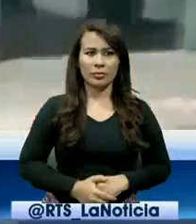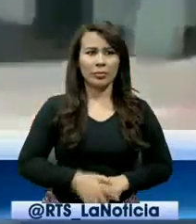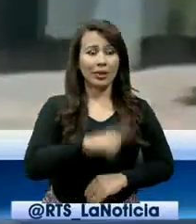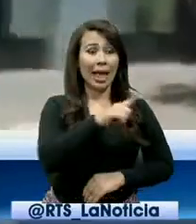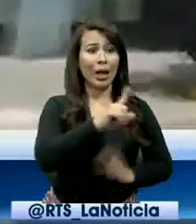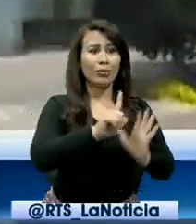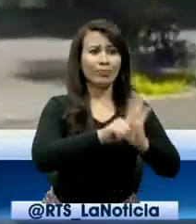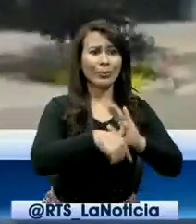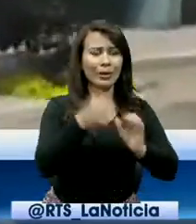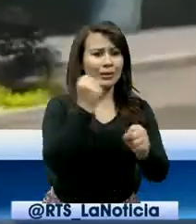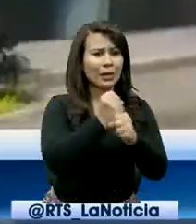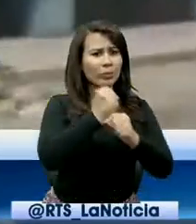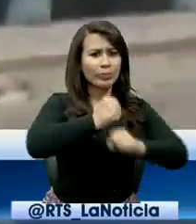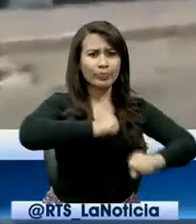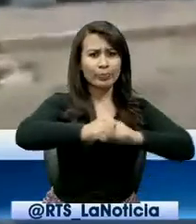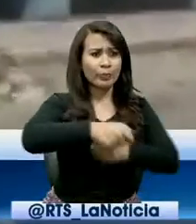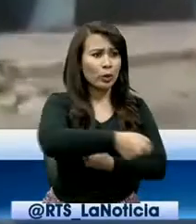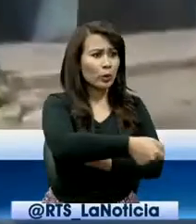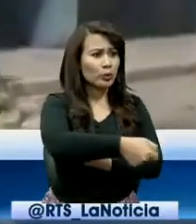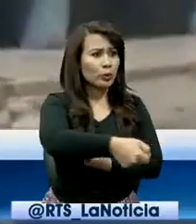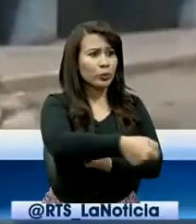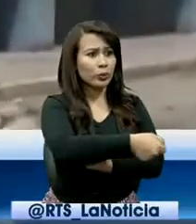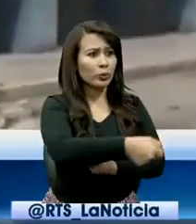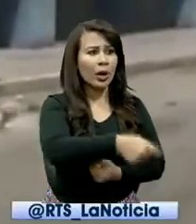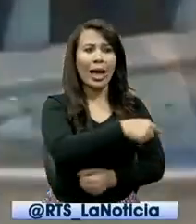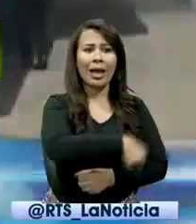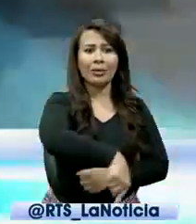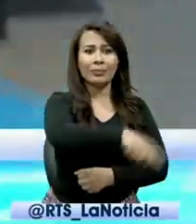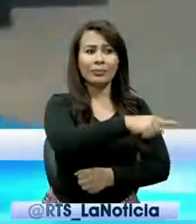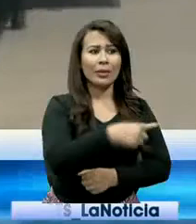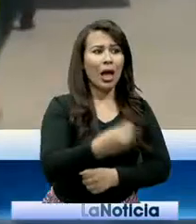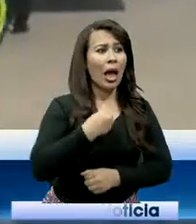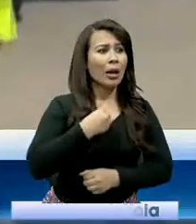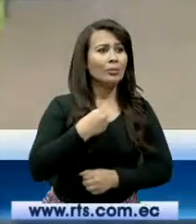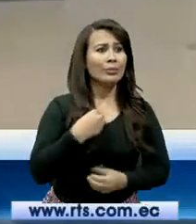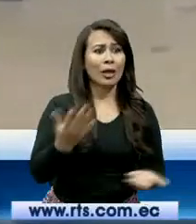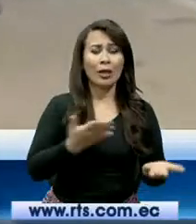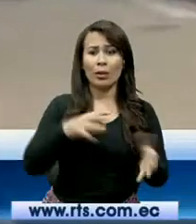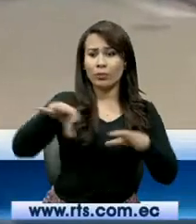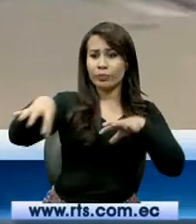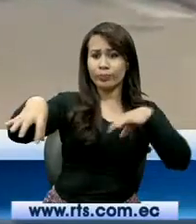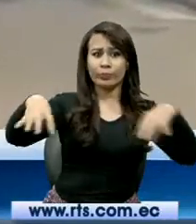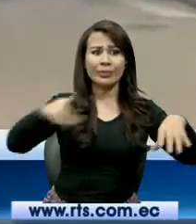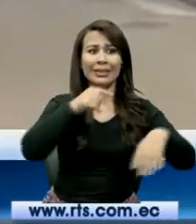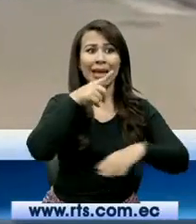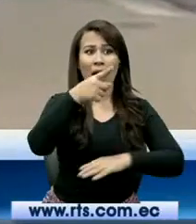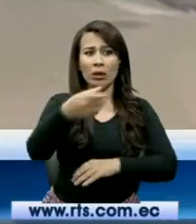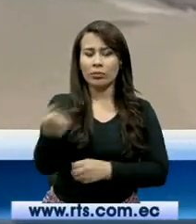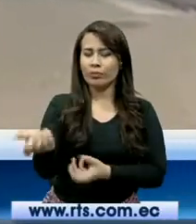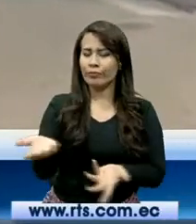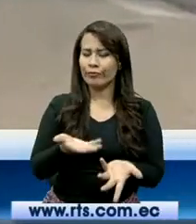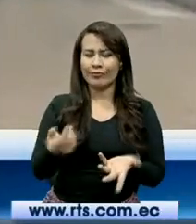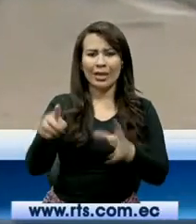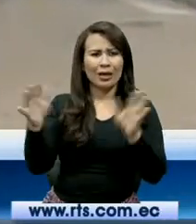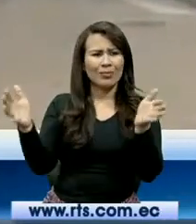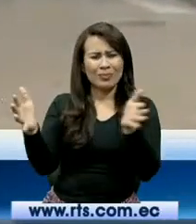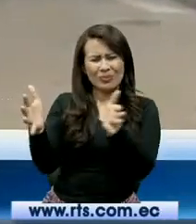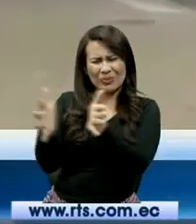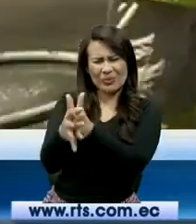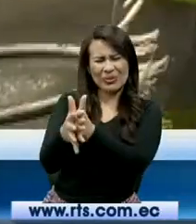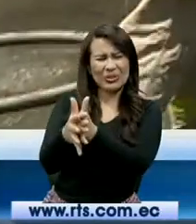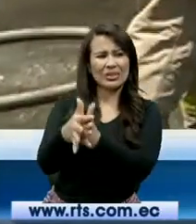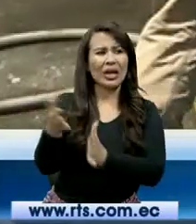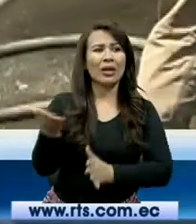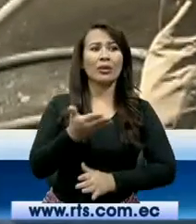Luego del trabajo que realizaron los bomberos que llegaron al sitio, este era el panorama. El automotor quedó completamente reducido a chatarra